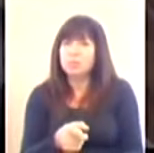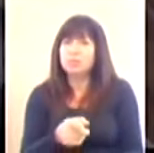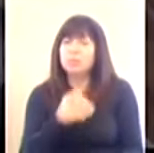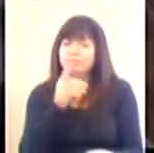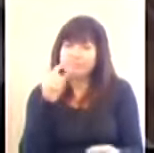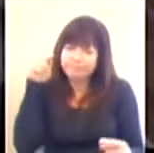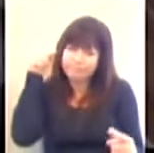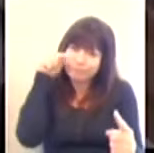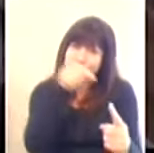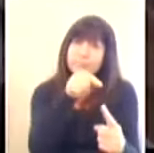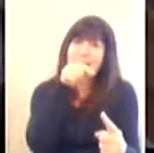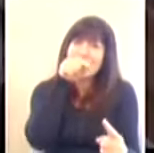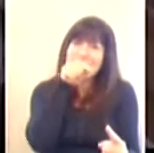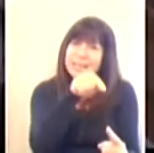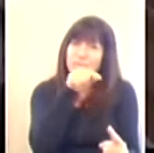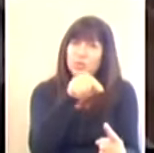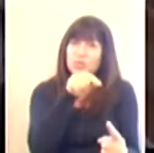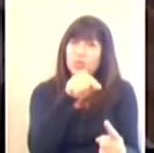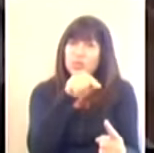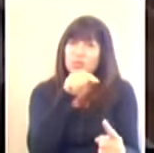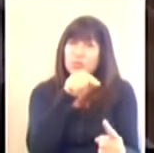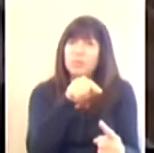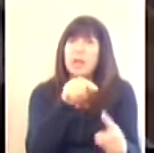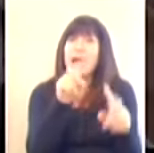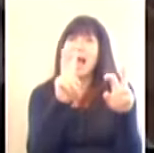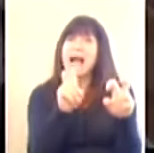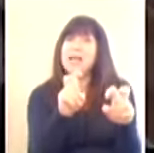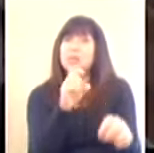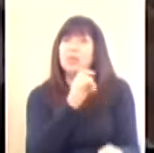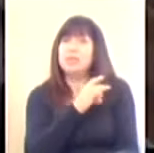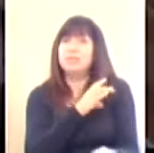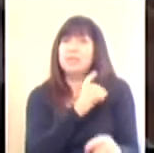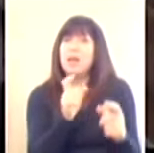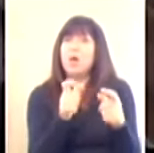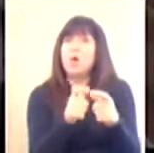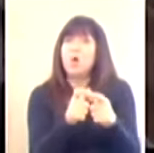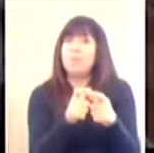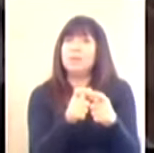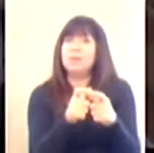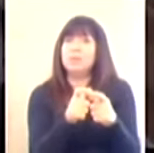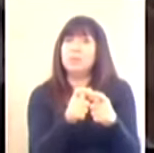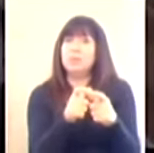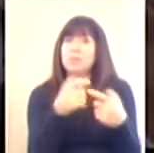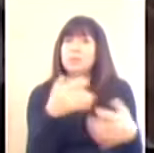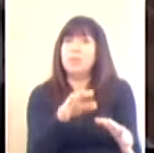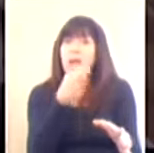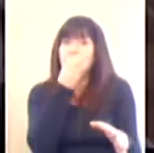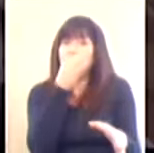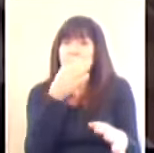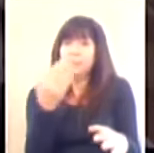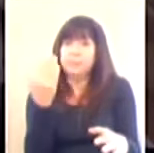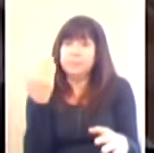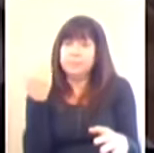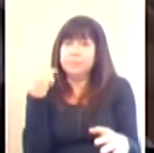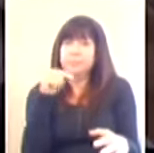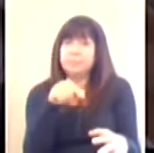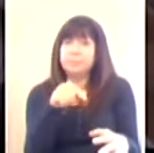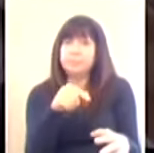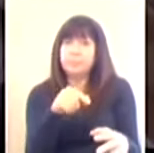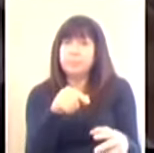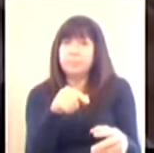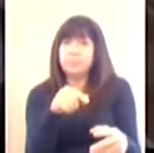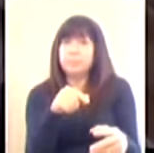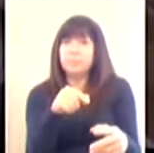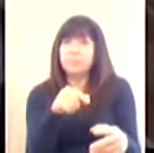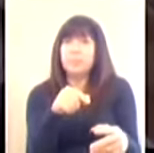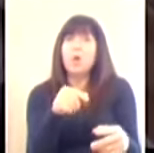paquetes, y me parece que concretamente en el caso de Chile, esta comisión que se mencionó ya varias veces, va a ser una